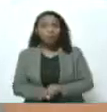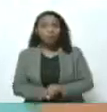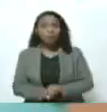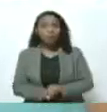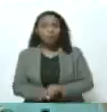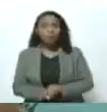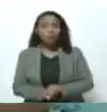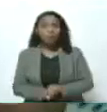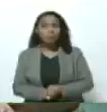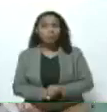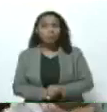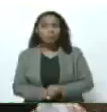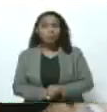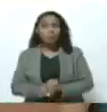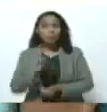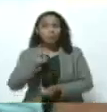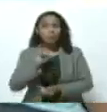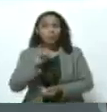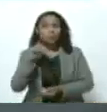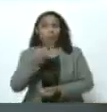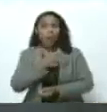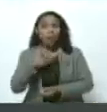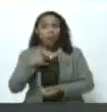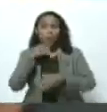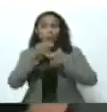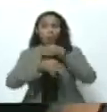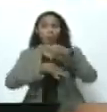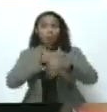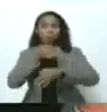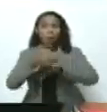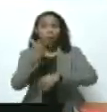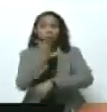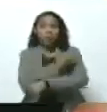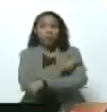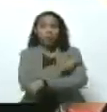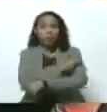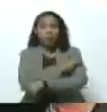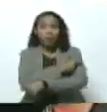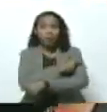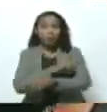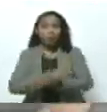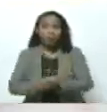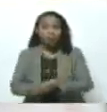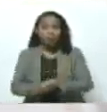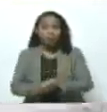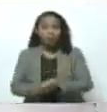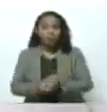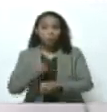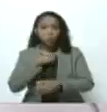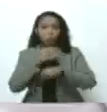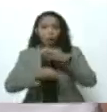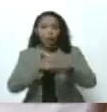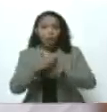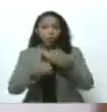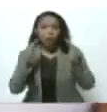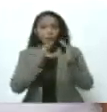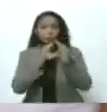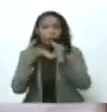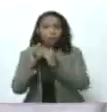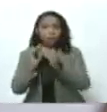También queríamos, sí, también queríamos decirles que la vacuna, nosotros con la vacuna hemos hecho nuestro caso a